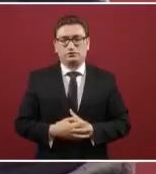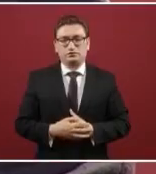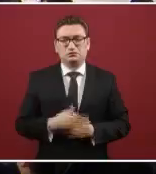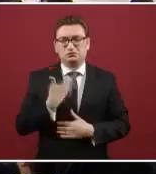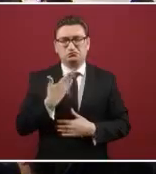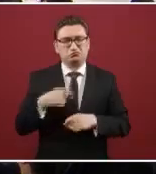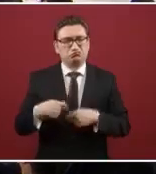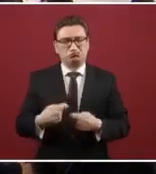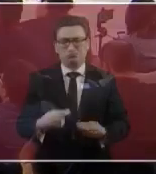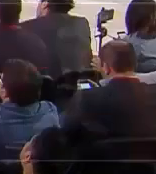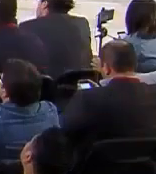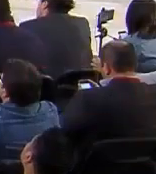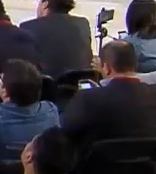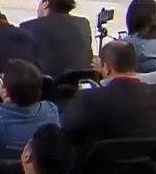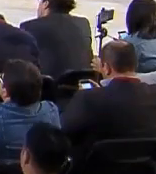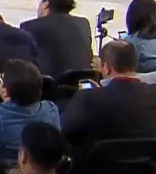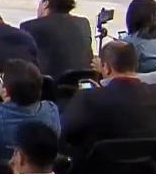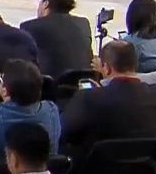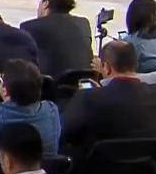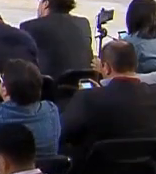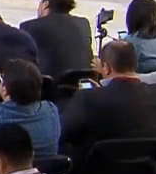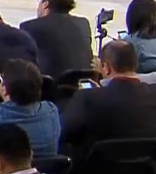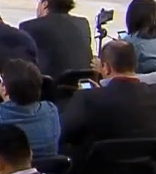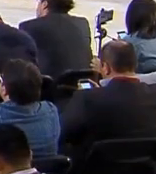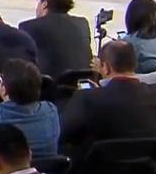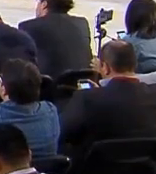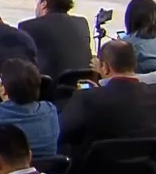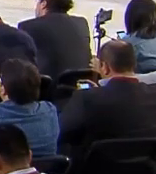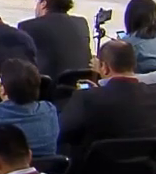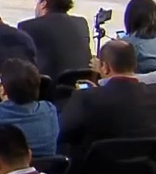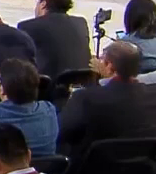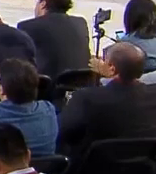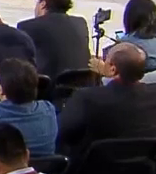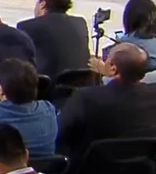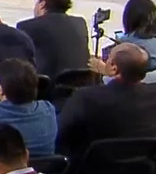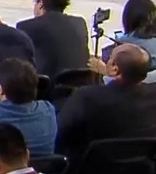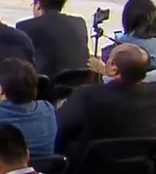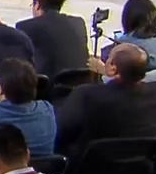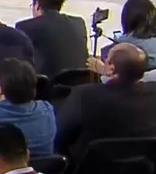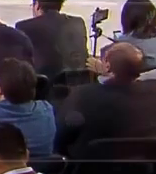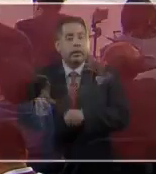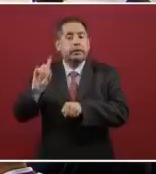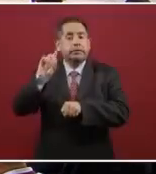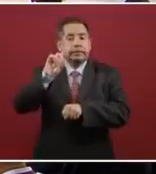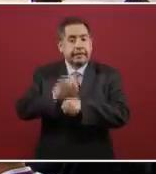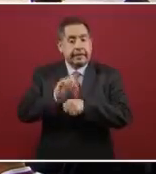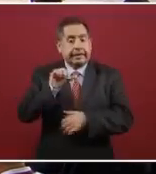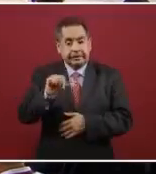tradición, y sí vamos el 16 a llevar a cabo un